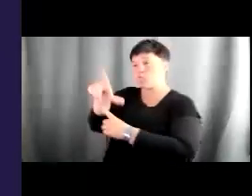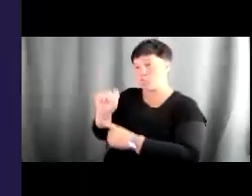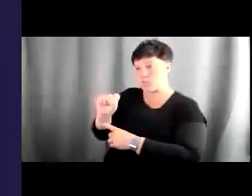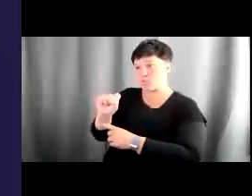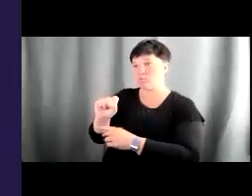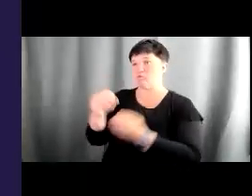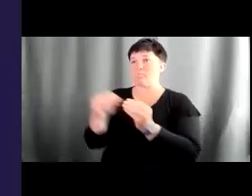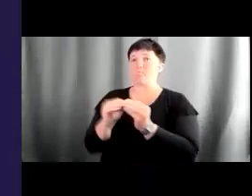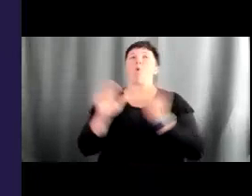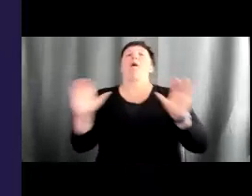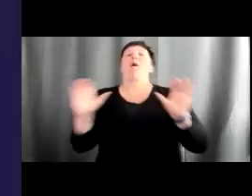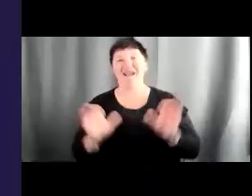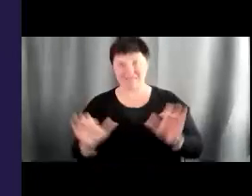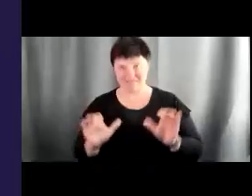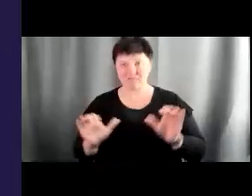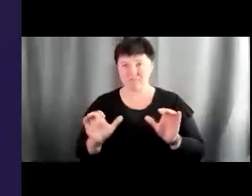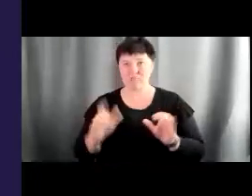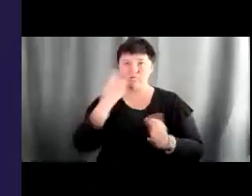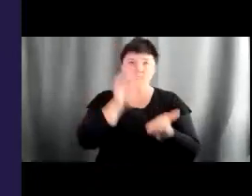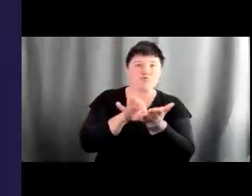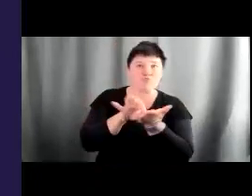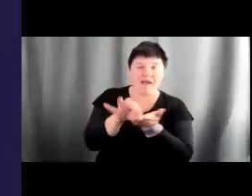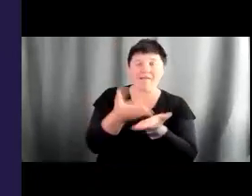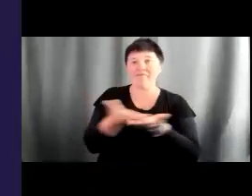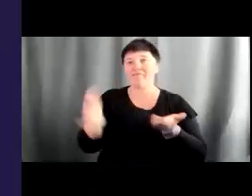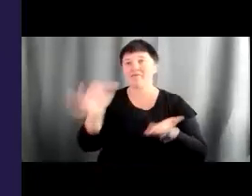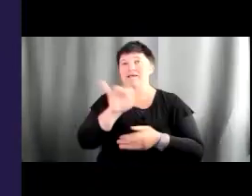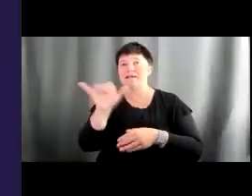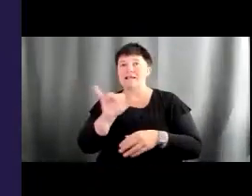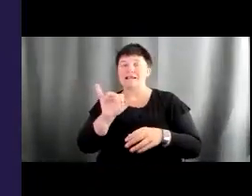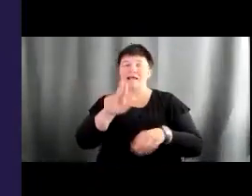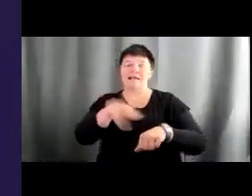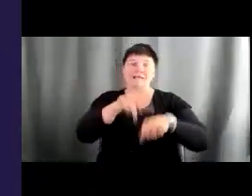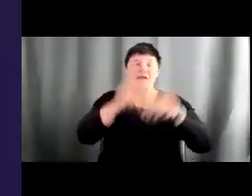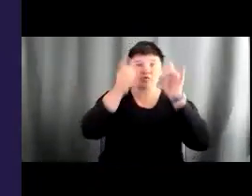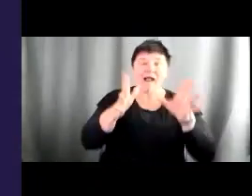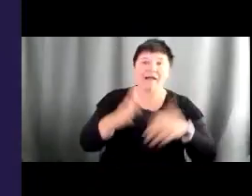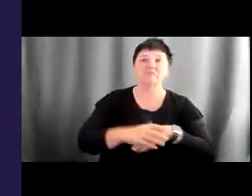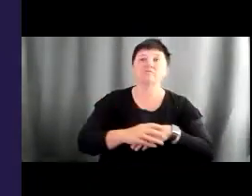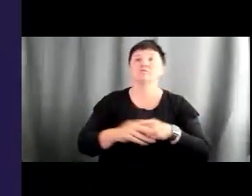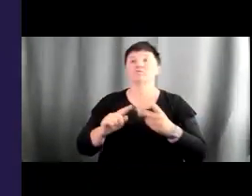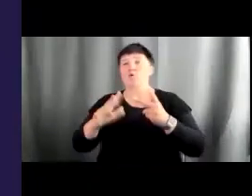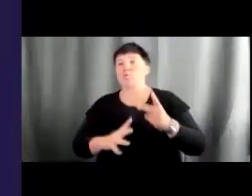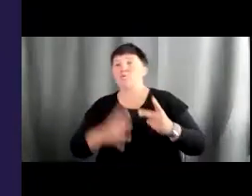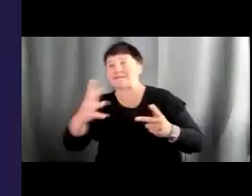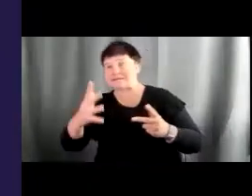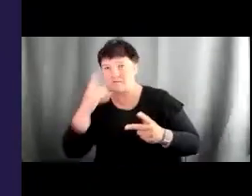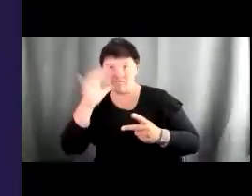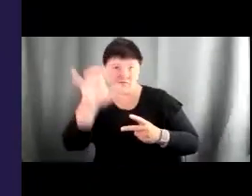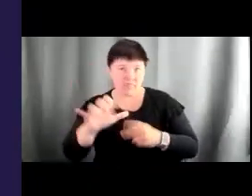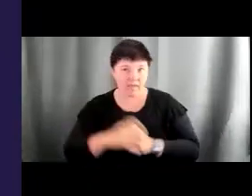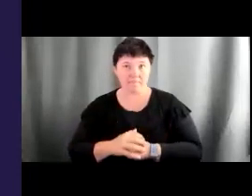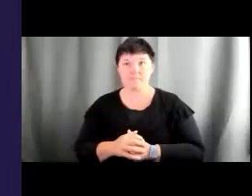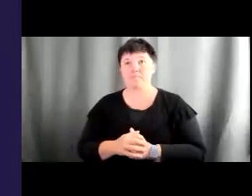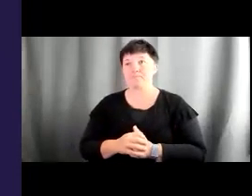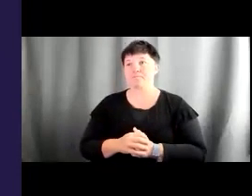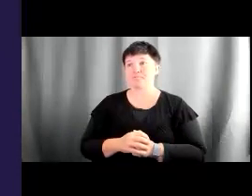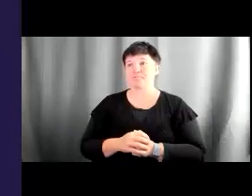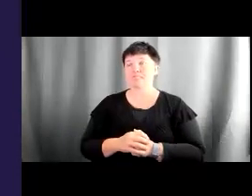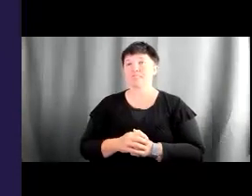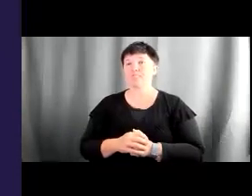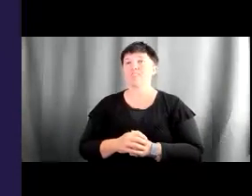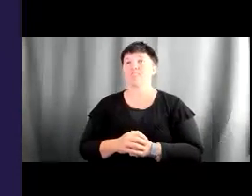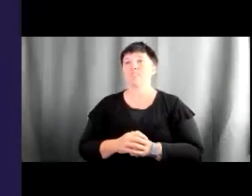de cuestiones como los impactos de los peligros naturales y la resiliencia ante ellos. Hoy voy a contarles un poco de